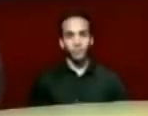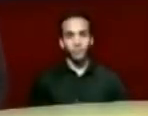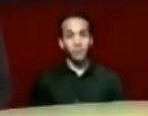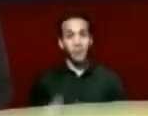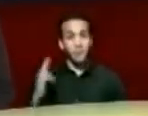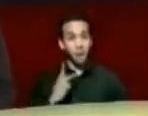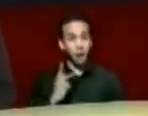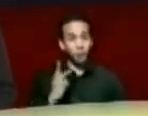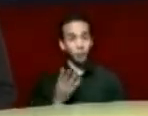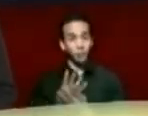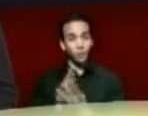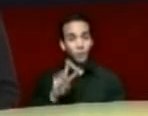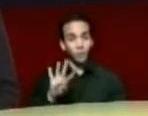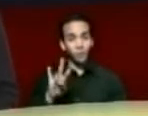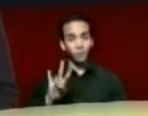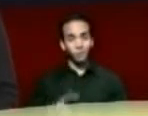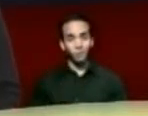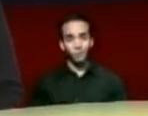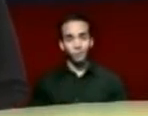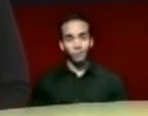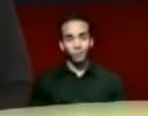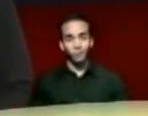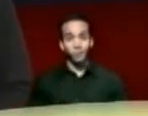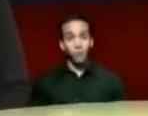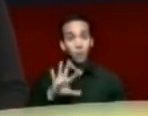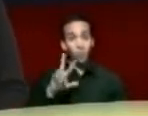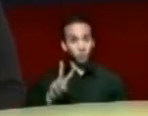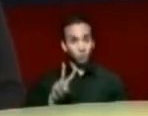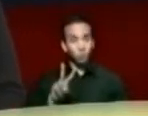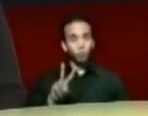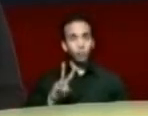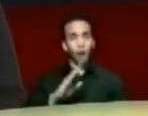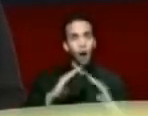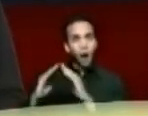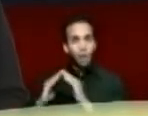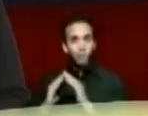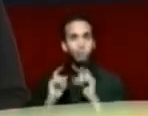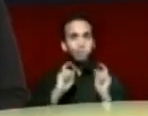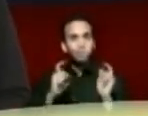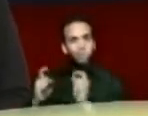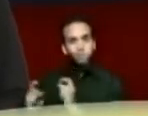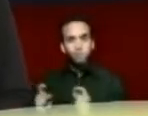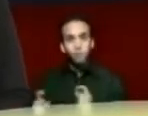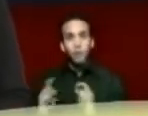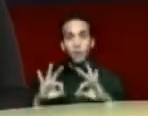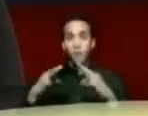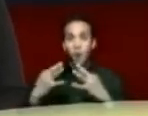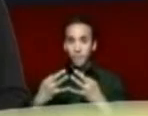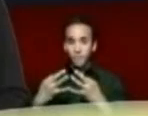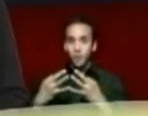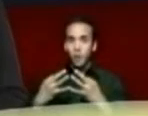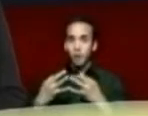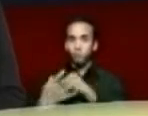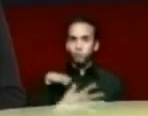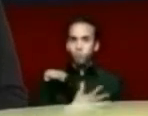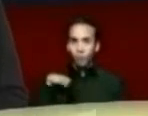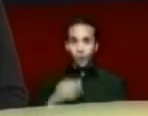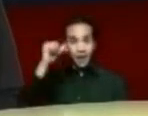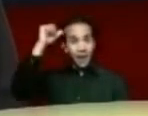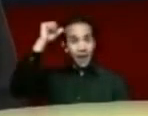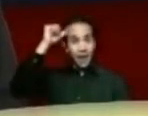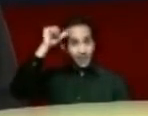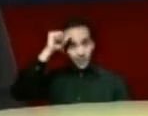Regresamos con Noticias 24/7. Unas 52 unidades de vivienda fueron entregadas a familias de una comunidad especial en Arecibo que,